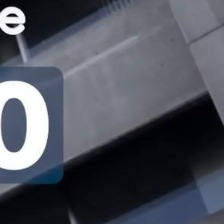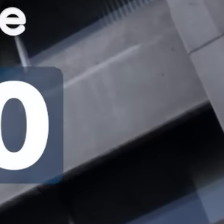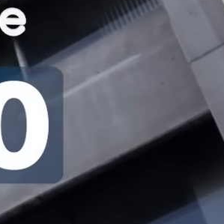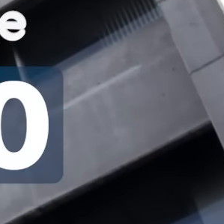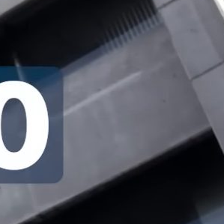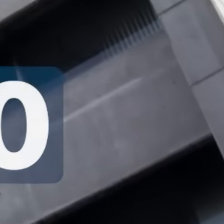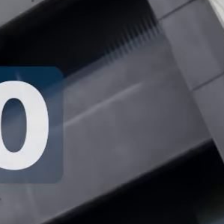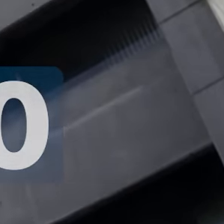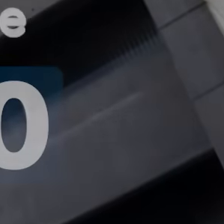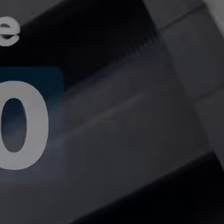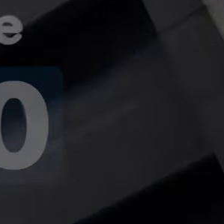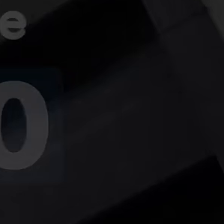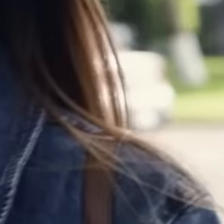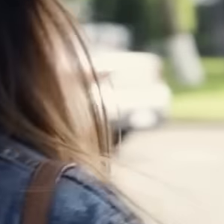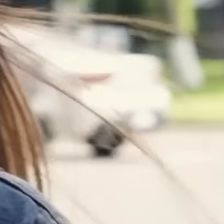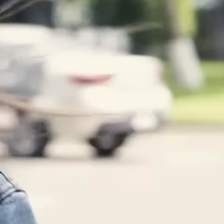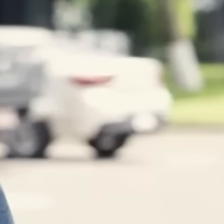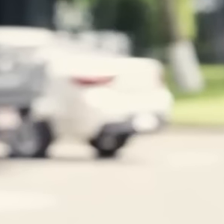2210-6000.